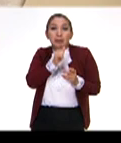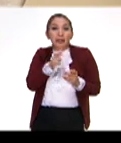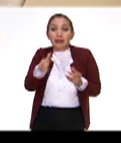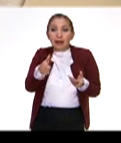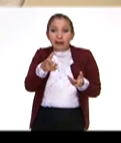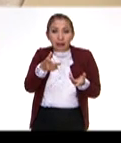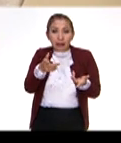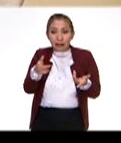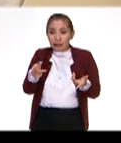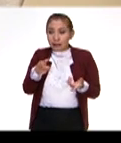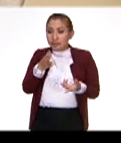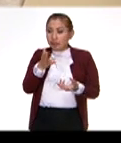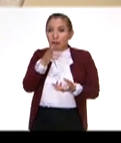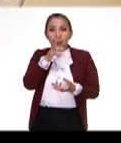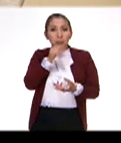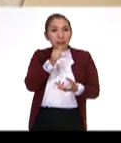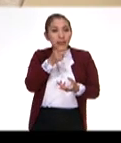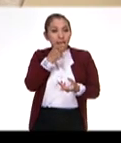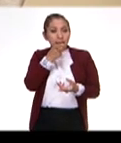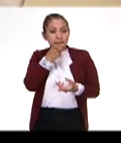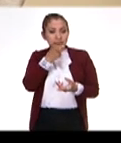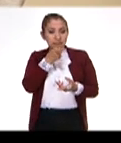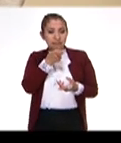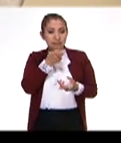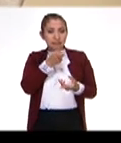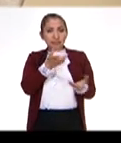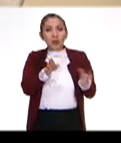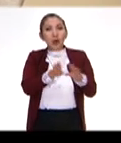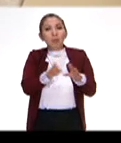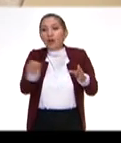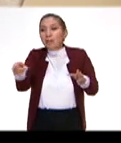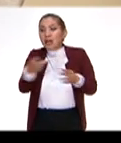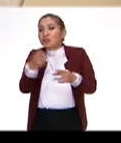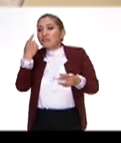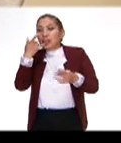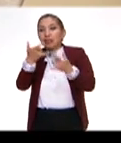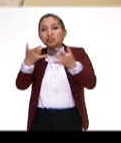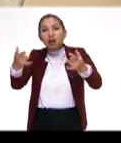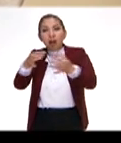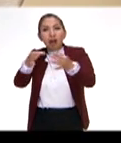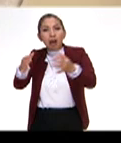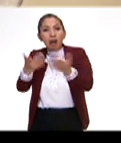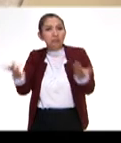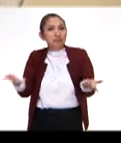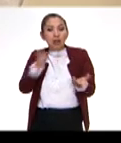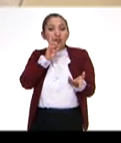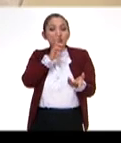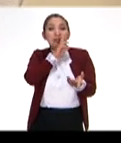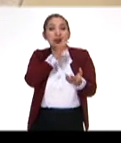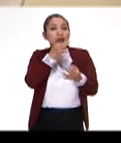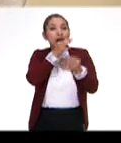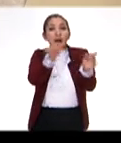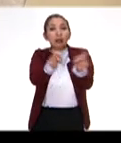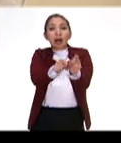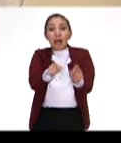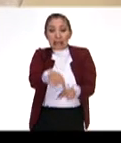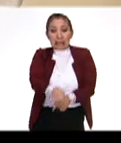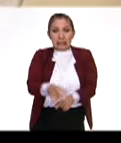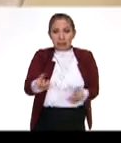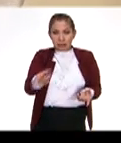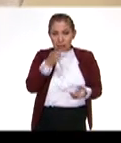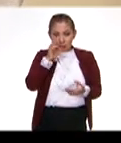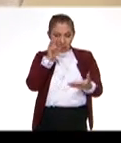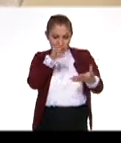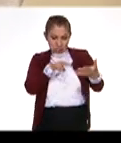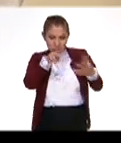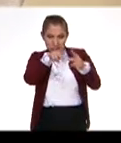no tiene ni la oportunidad de decir cómo estuvieron las cosas. Las notas regularmente, sobre todo las de acá, hablo por las que